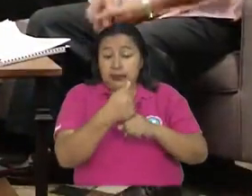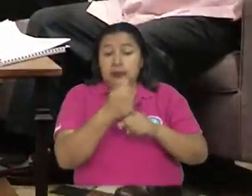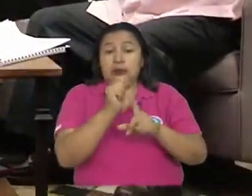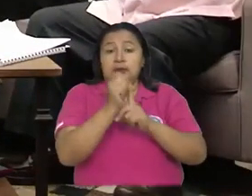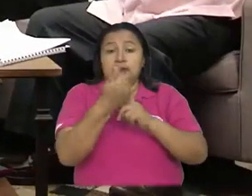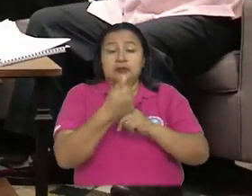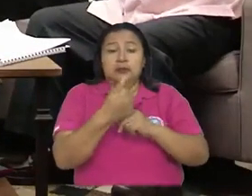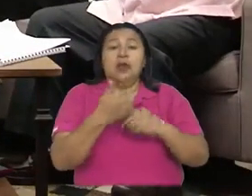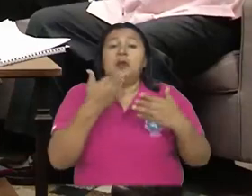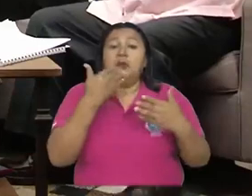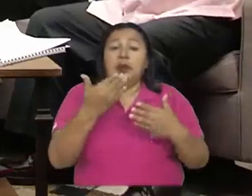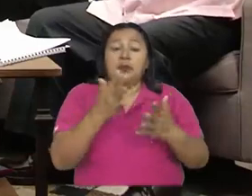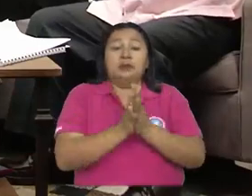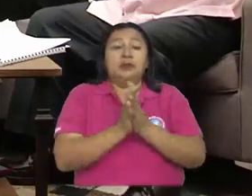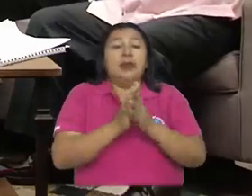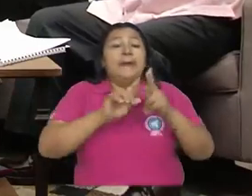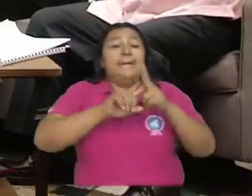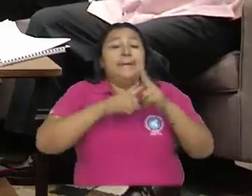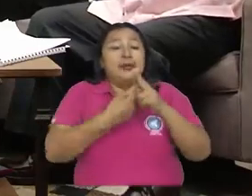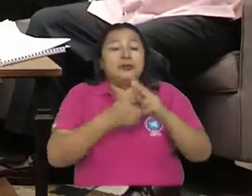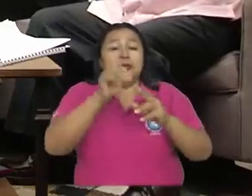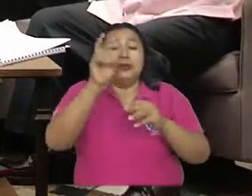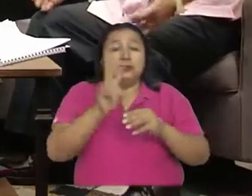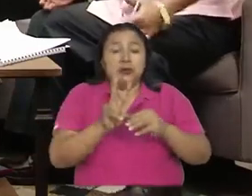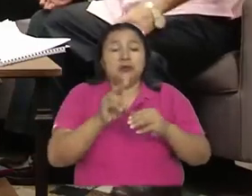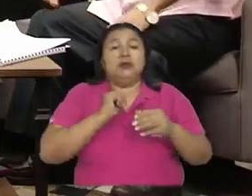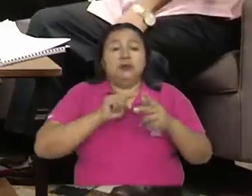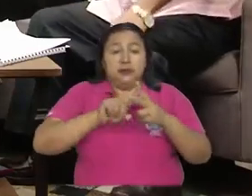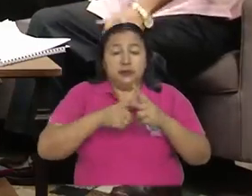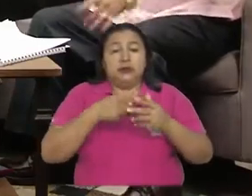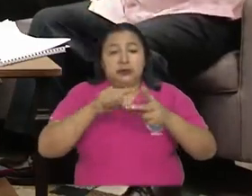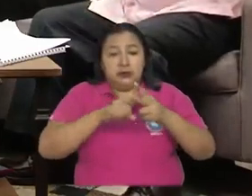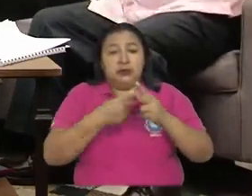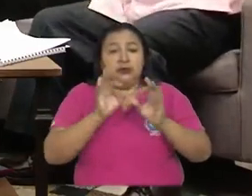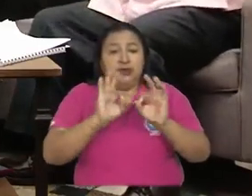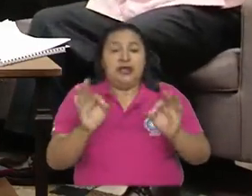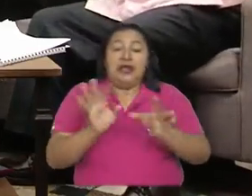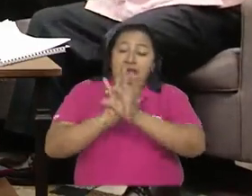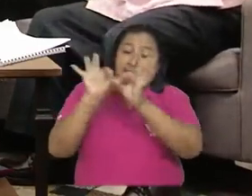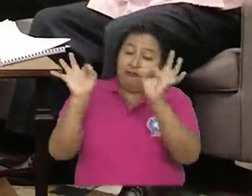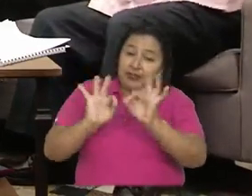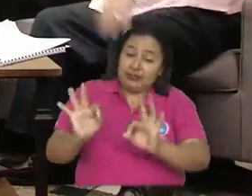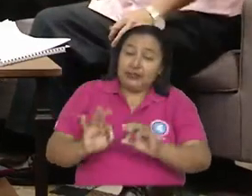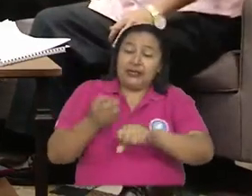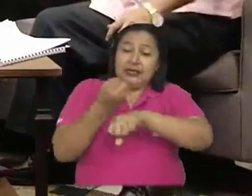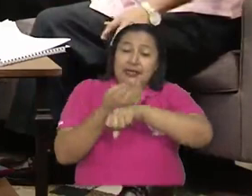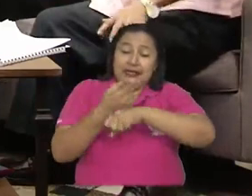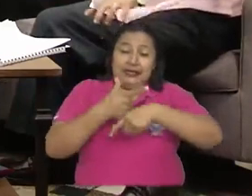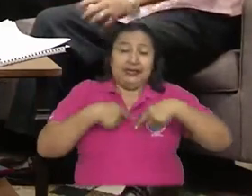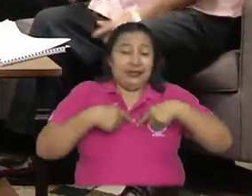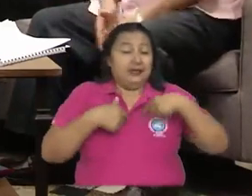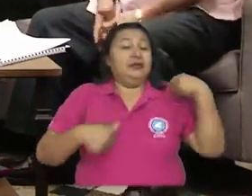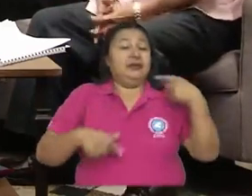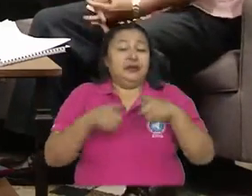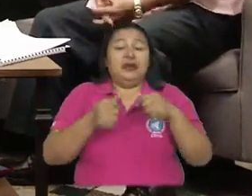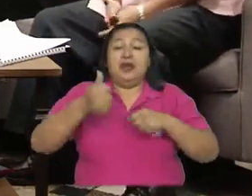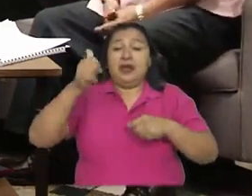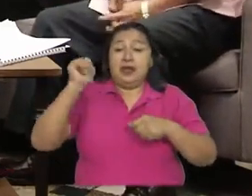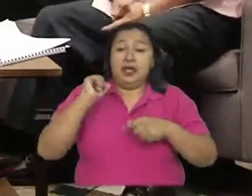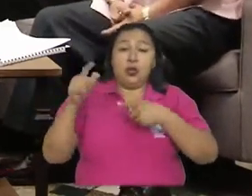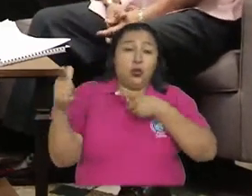Bueno, comencemos la segunda parte por el comienzo. Hay que felicitar a nuestra alcaldesa Reina Juanita, que estuvo de cumpleaños el